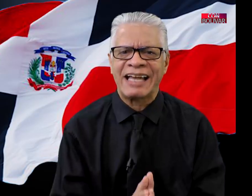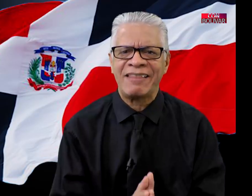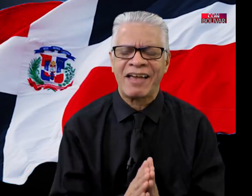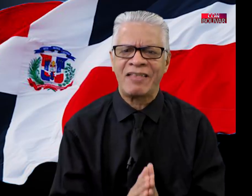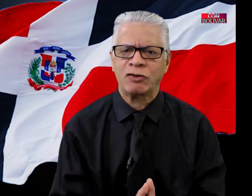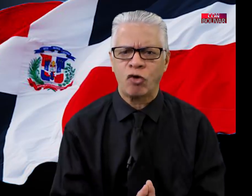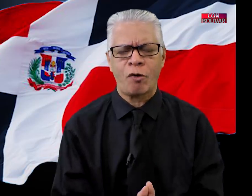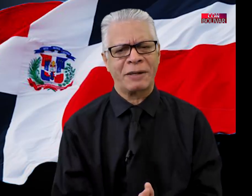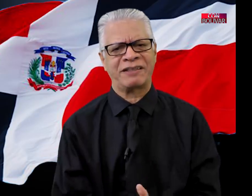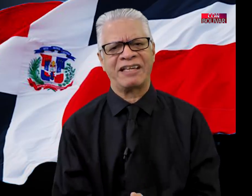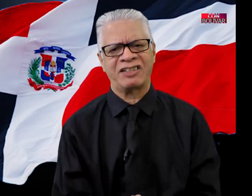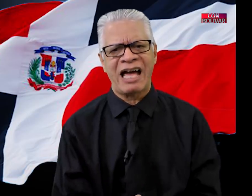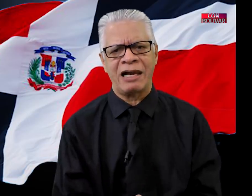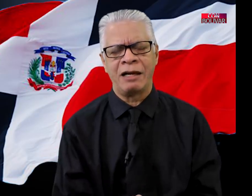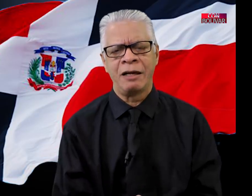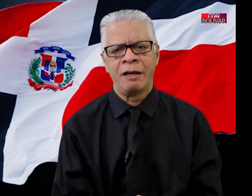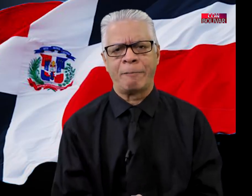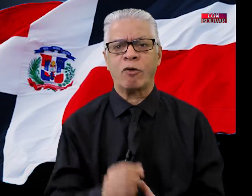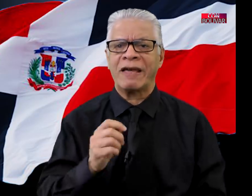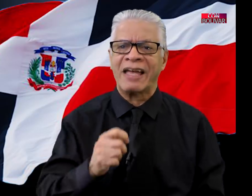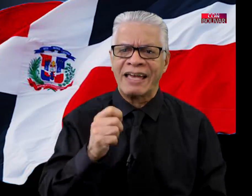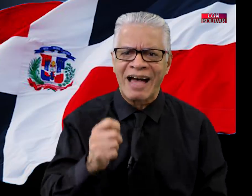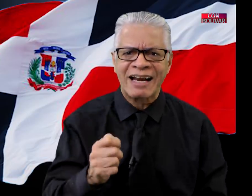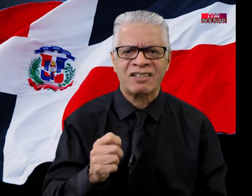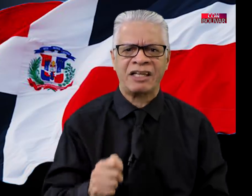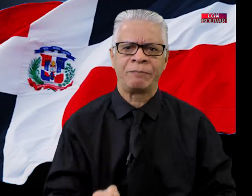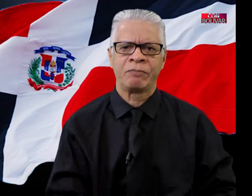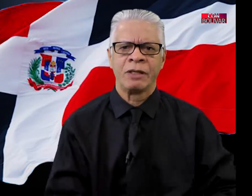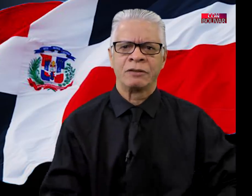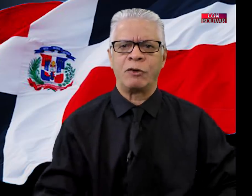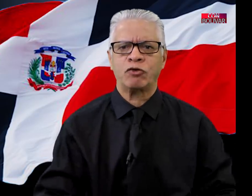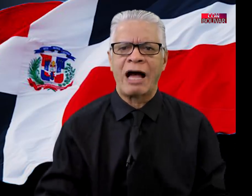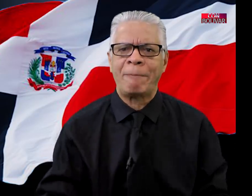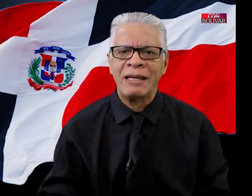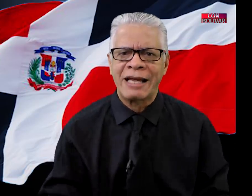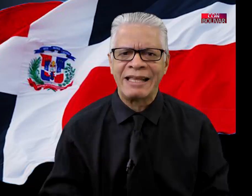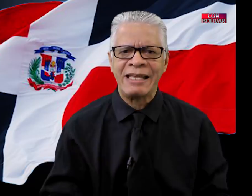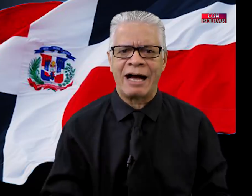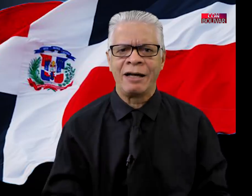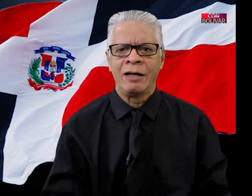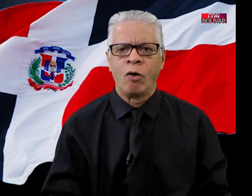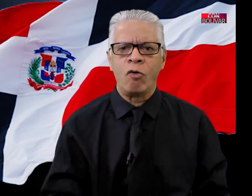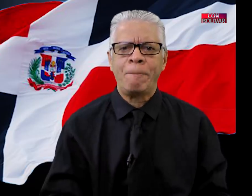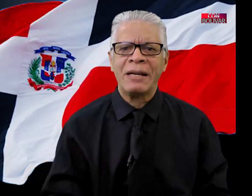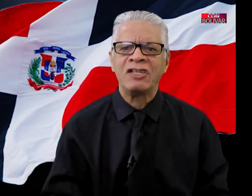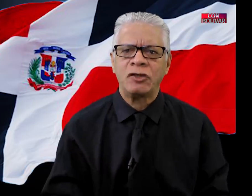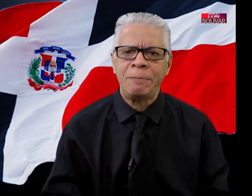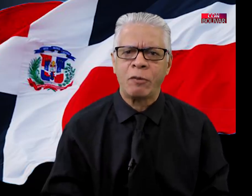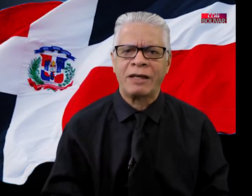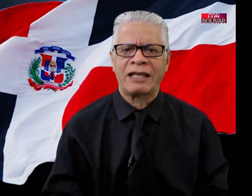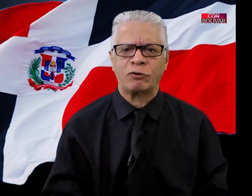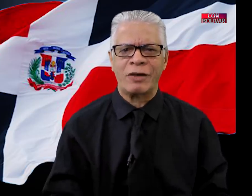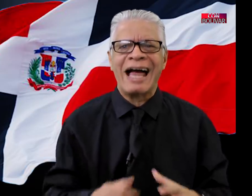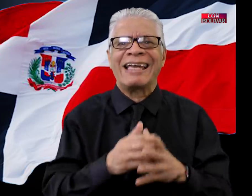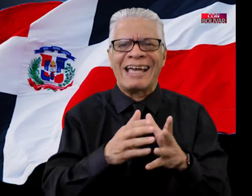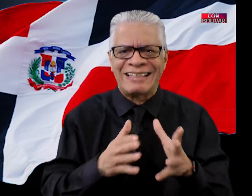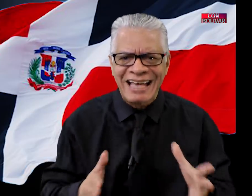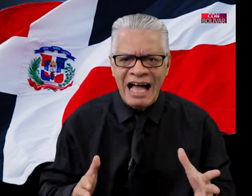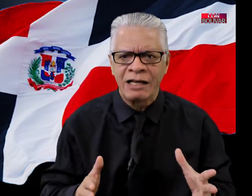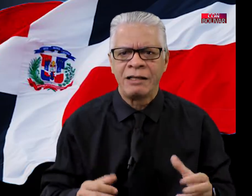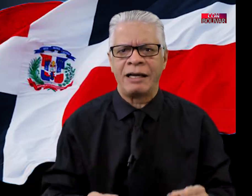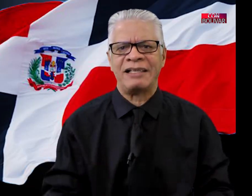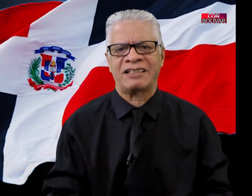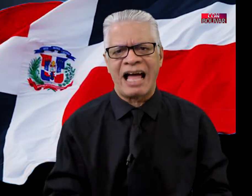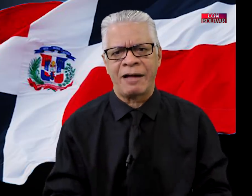gente se queden en el solio presidencial, porque de quedarse se nos aplicaría un principio dictatorial que